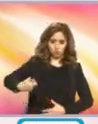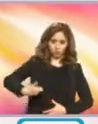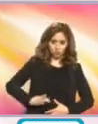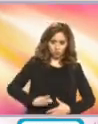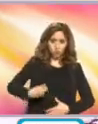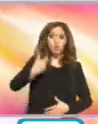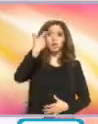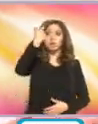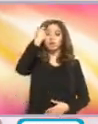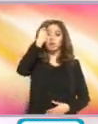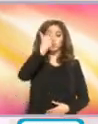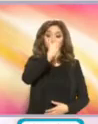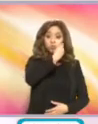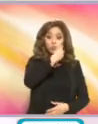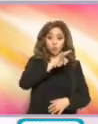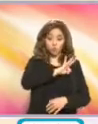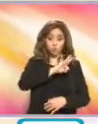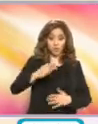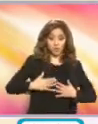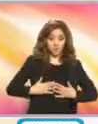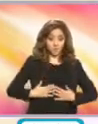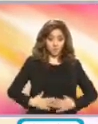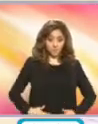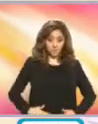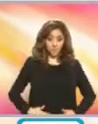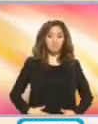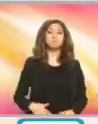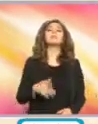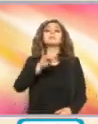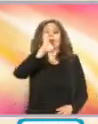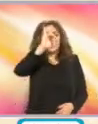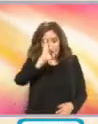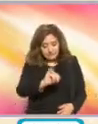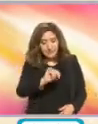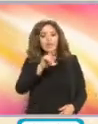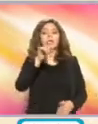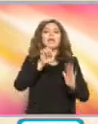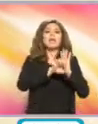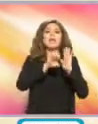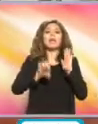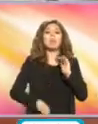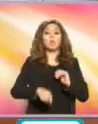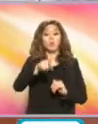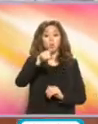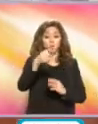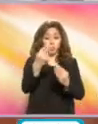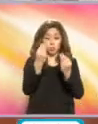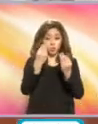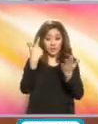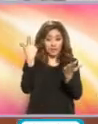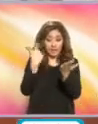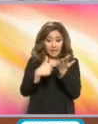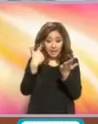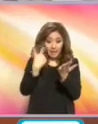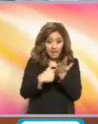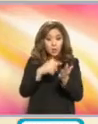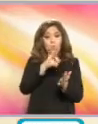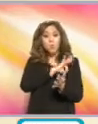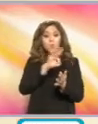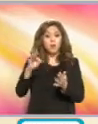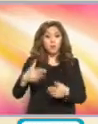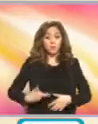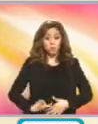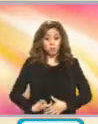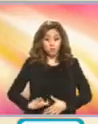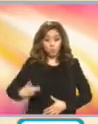a depender de cuánta grasa saquemos. Porque, por ejemplo, si vamos a ocupar mucha grasa para inyectar, se puede inyectar, por ejemplo, en los glúteos, en